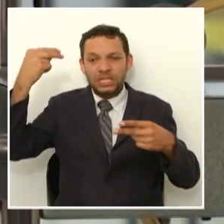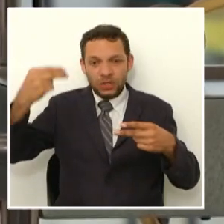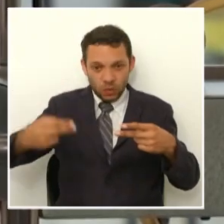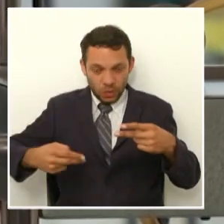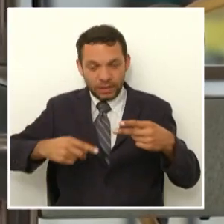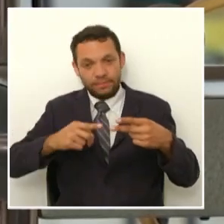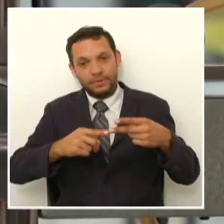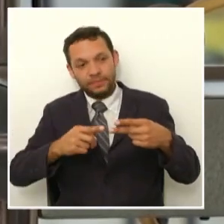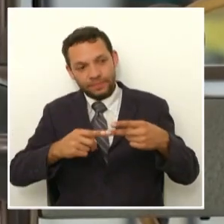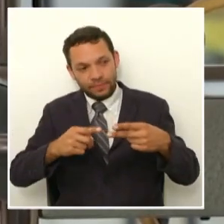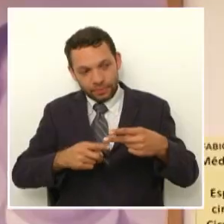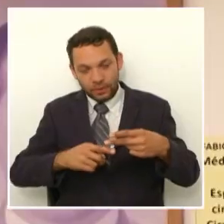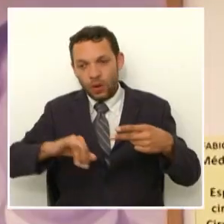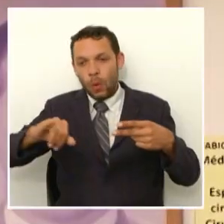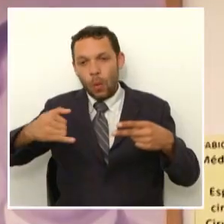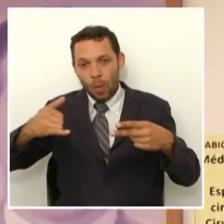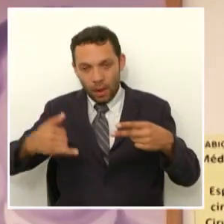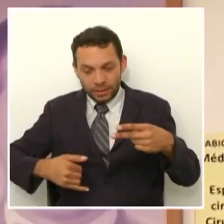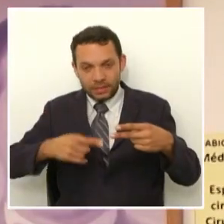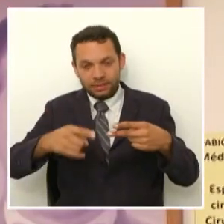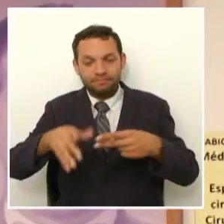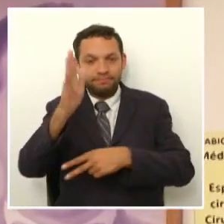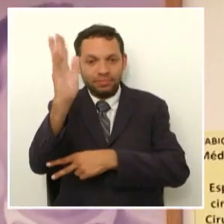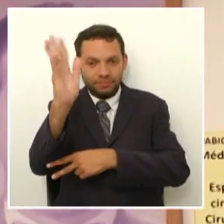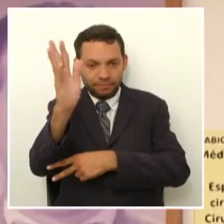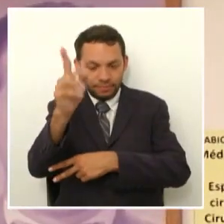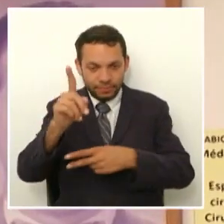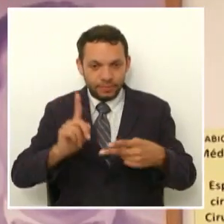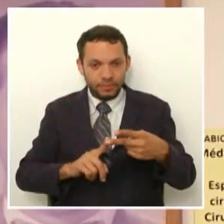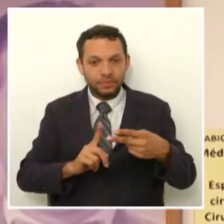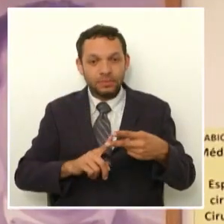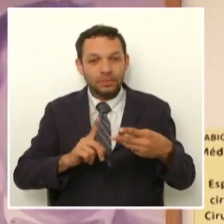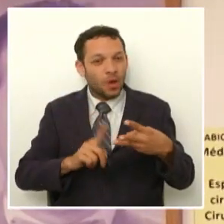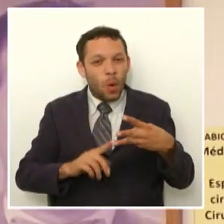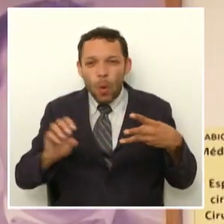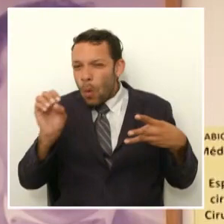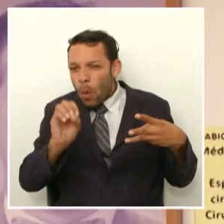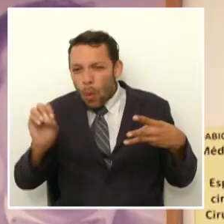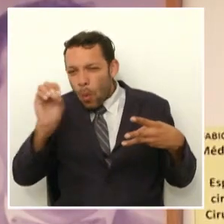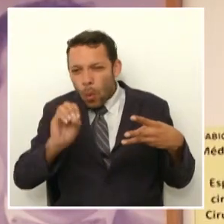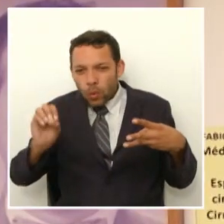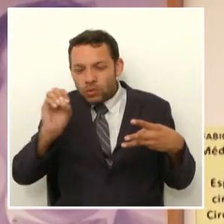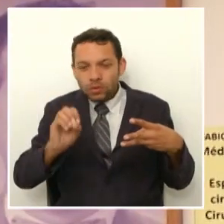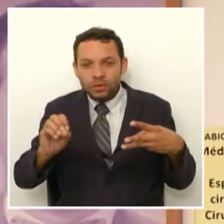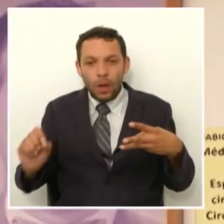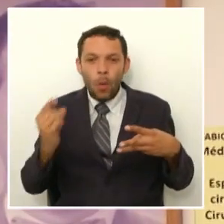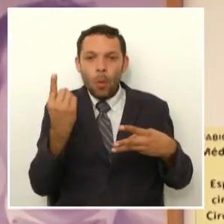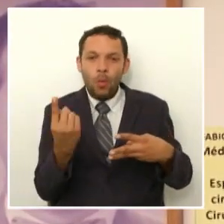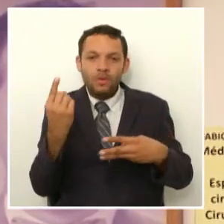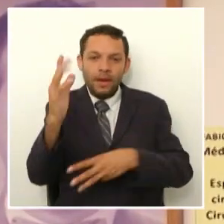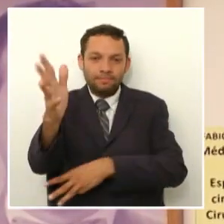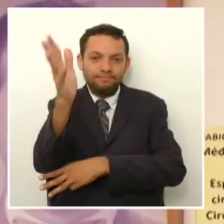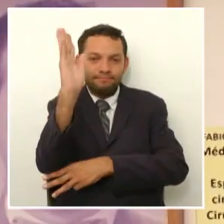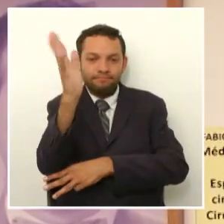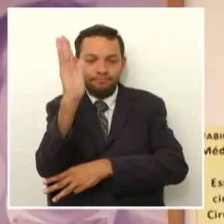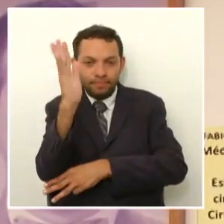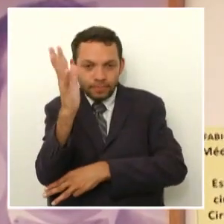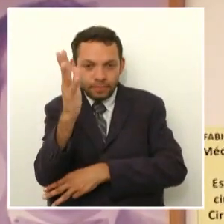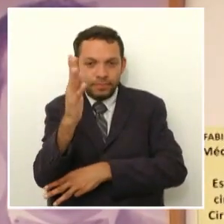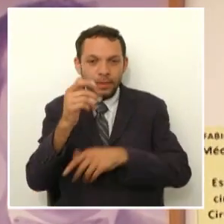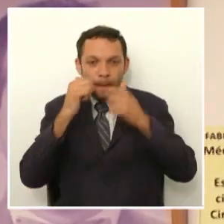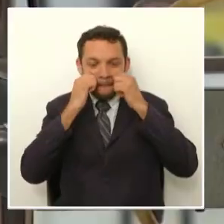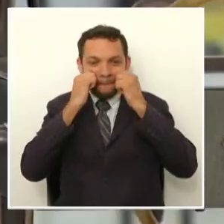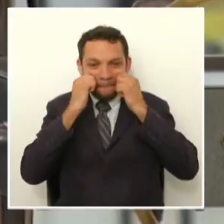medicina. Llevamos ya 46 conferencias. Y en octubre hacemos una conferencia muy especial que se llama